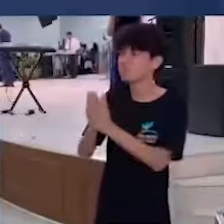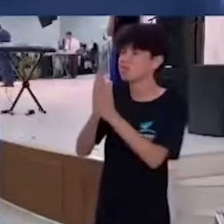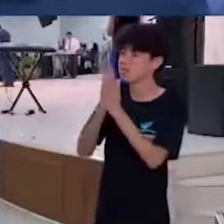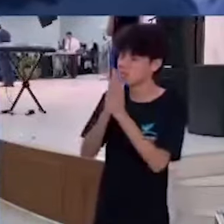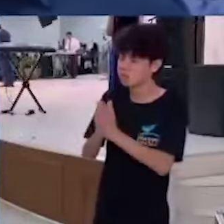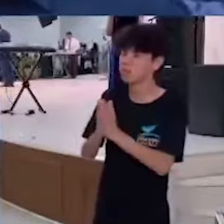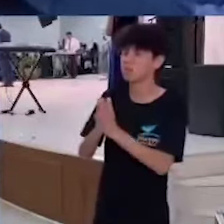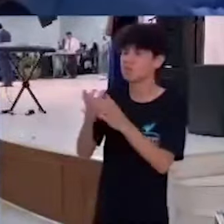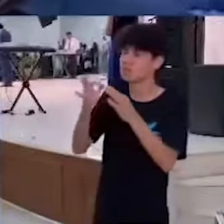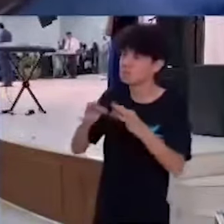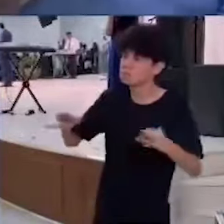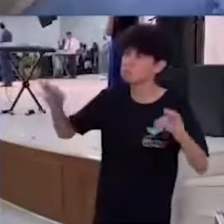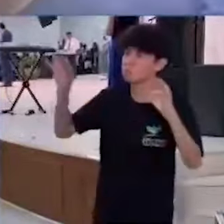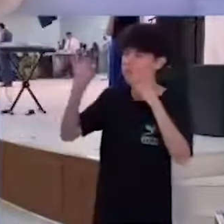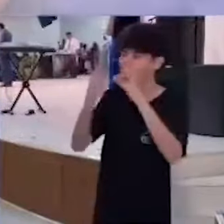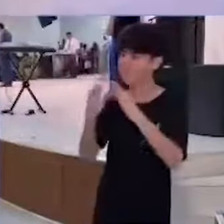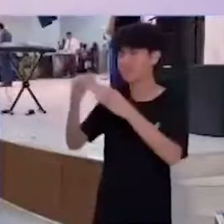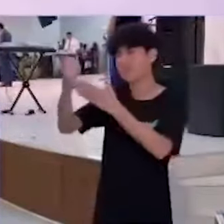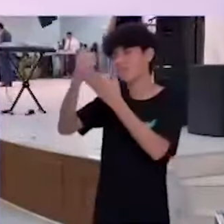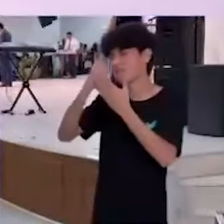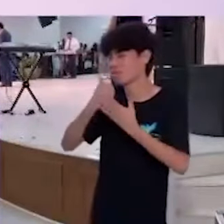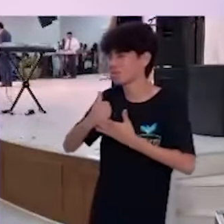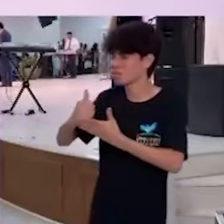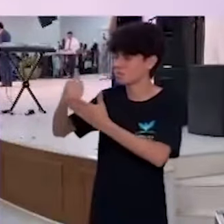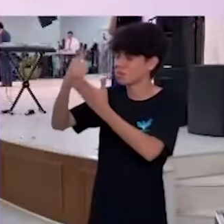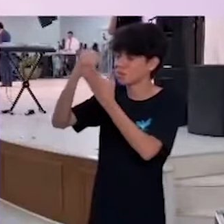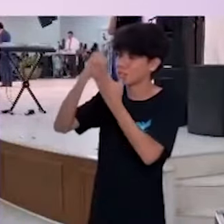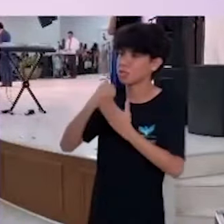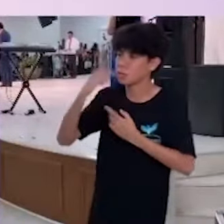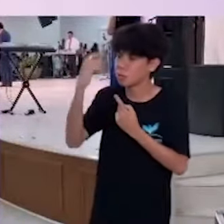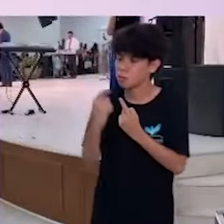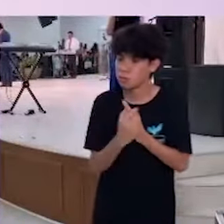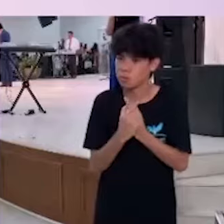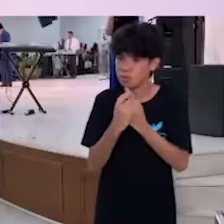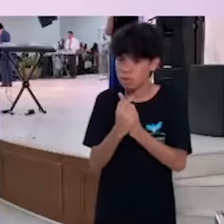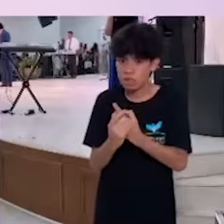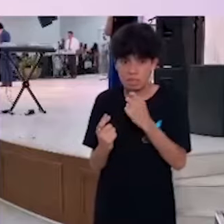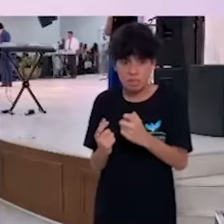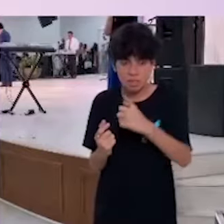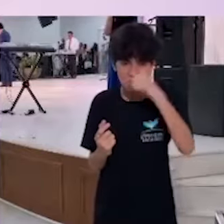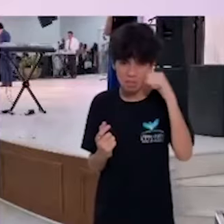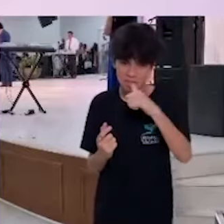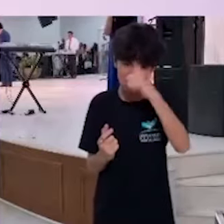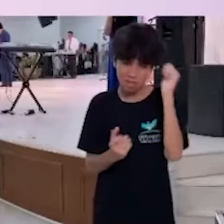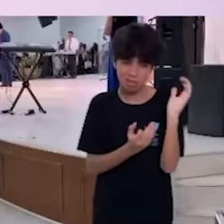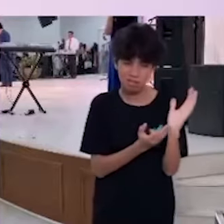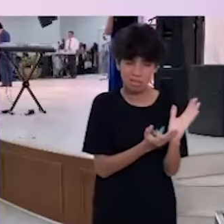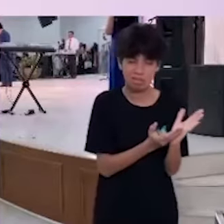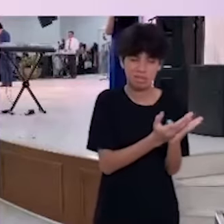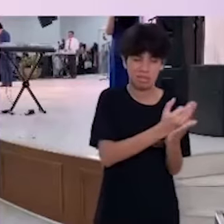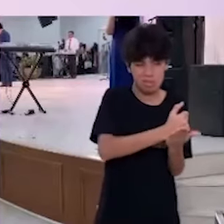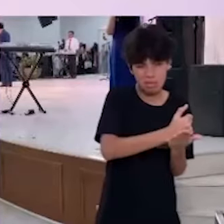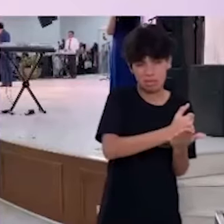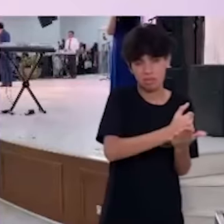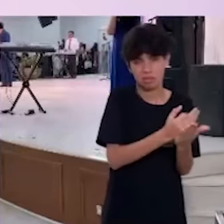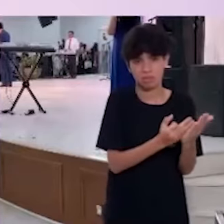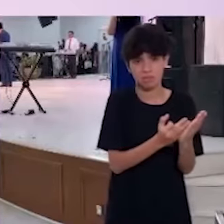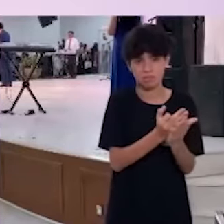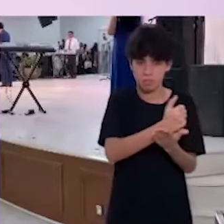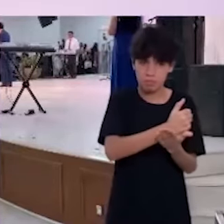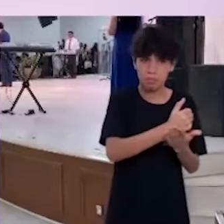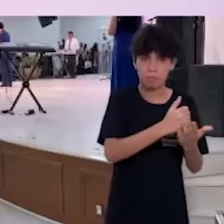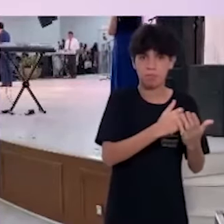nos guardes, que nos protejas de este terrible pecado que es el pecado de